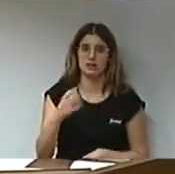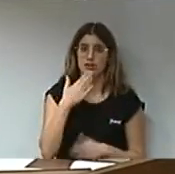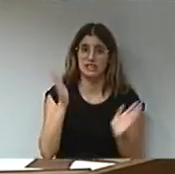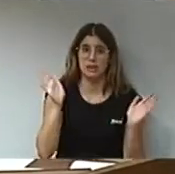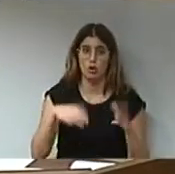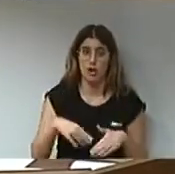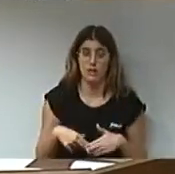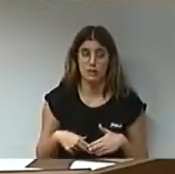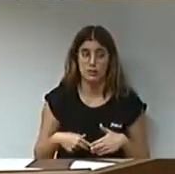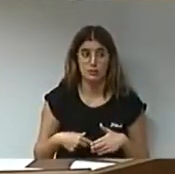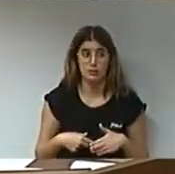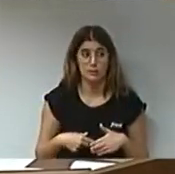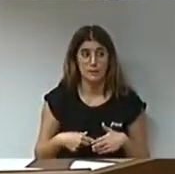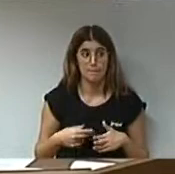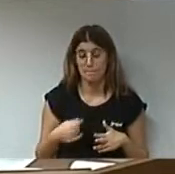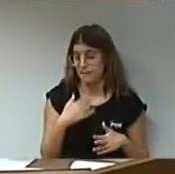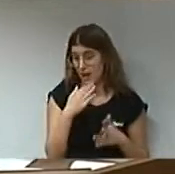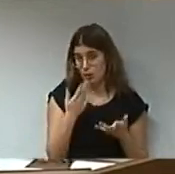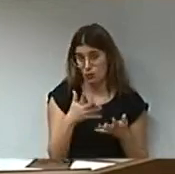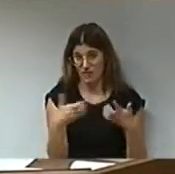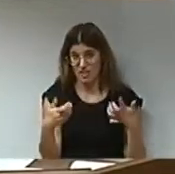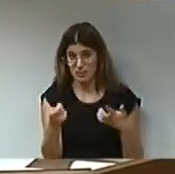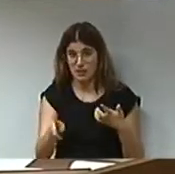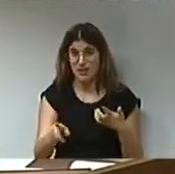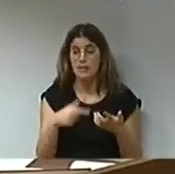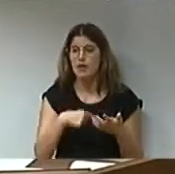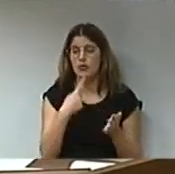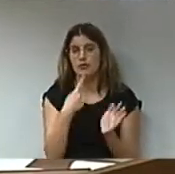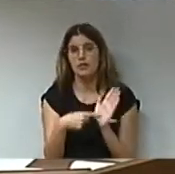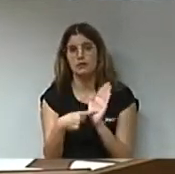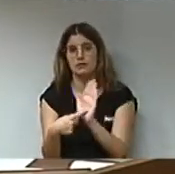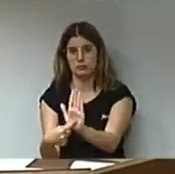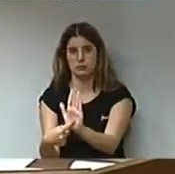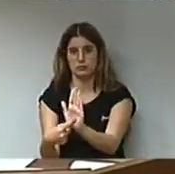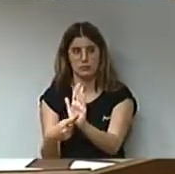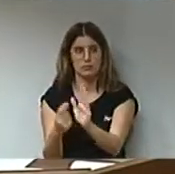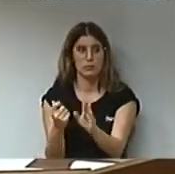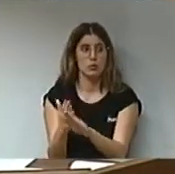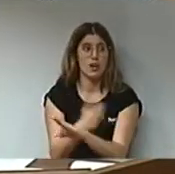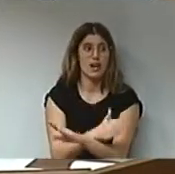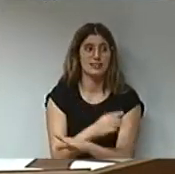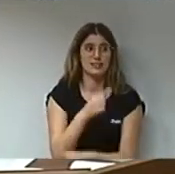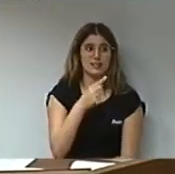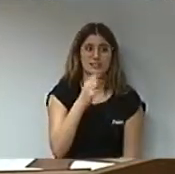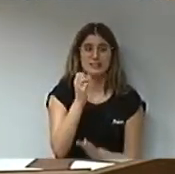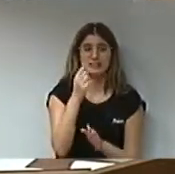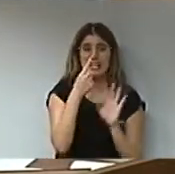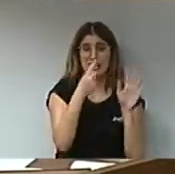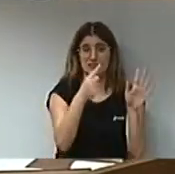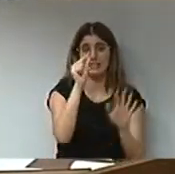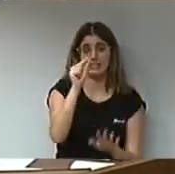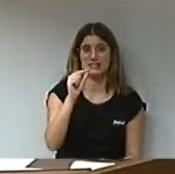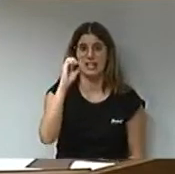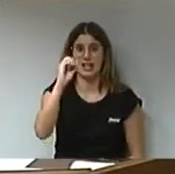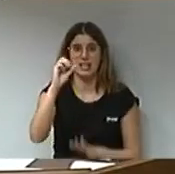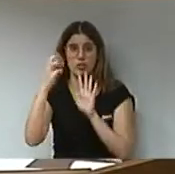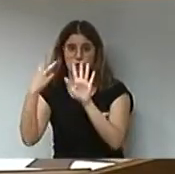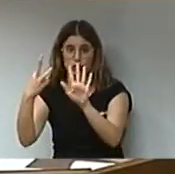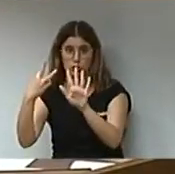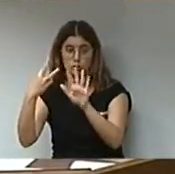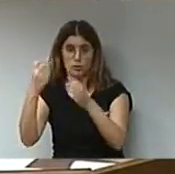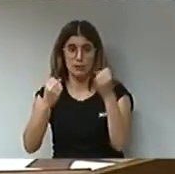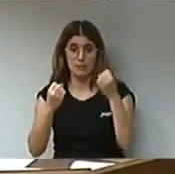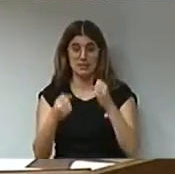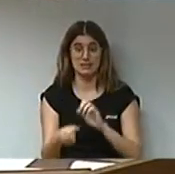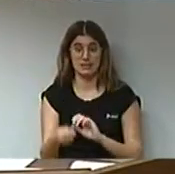existe... Algo así dijo la consellera. Yo lo que le digo es que ustedes antes de las 18:08, que es cuando la maquinista da marcha atrás,